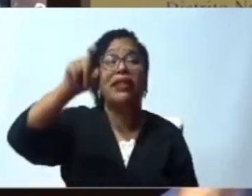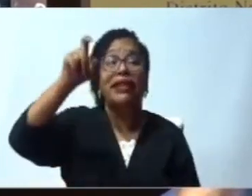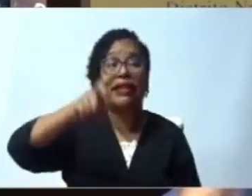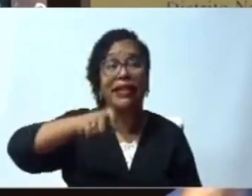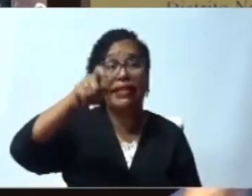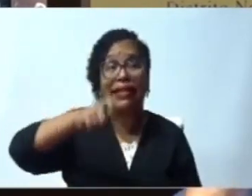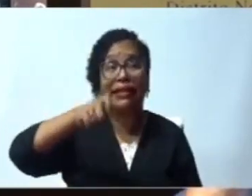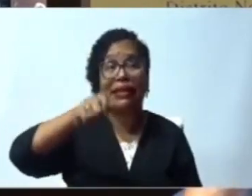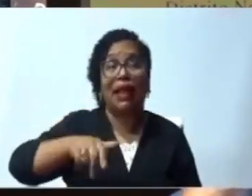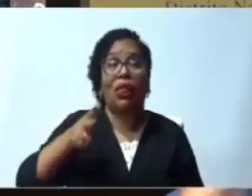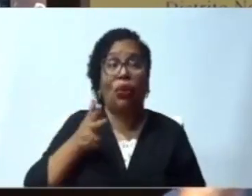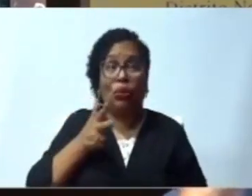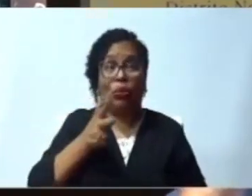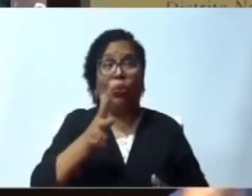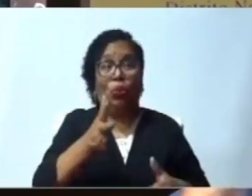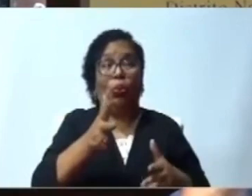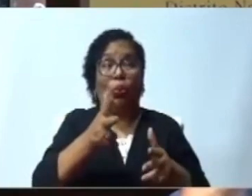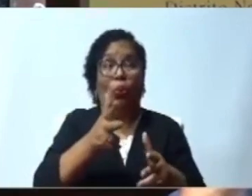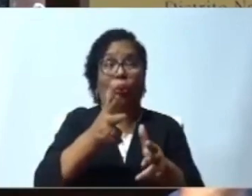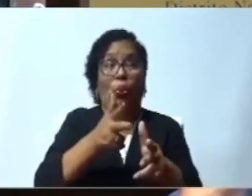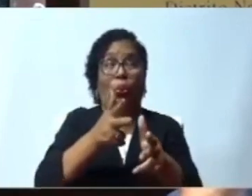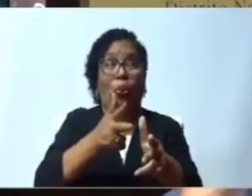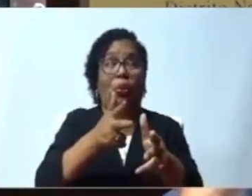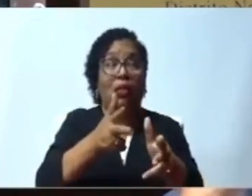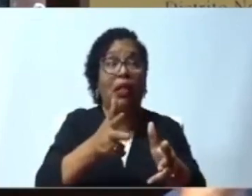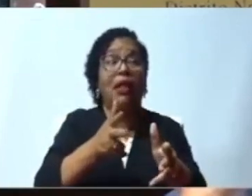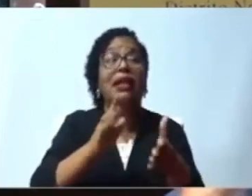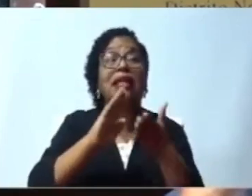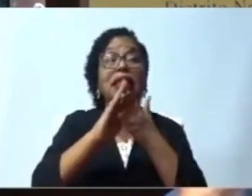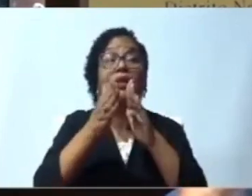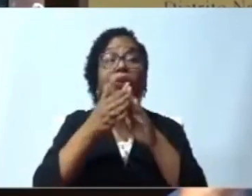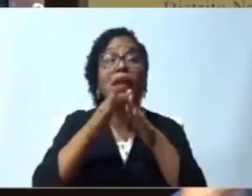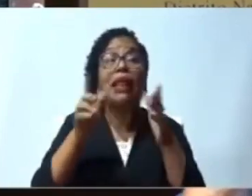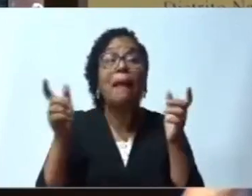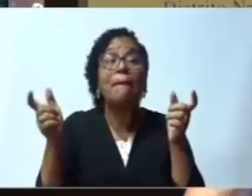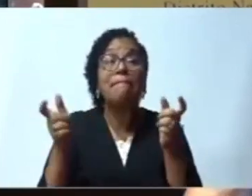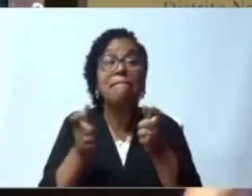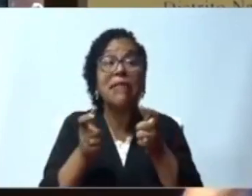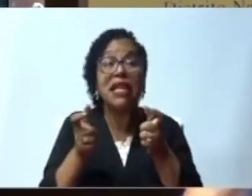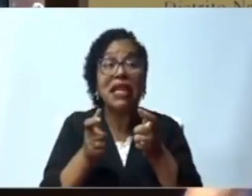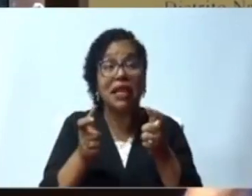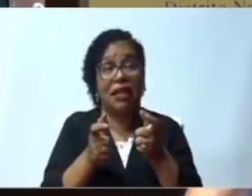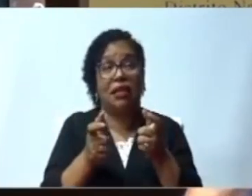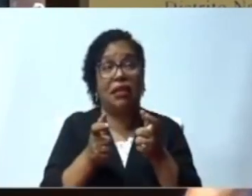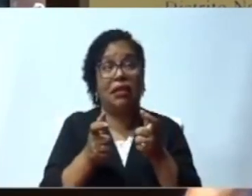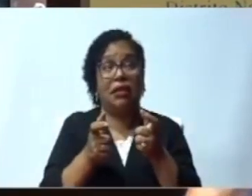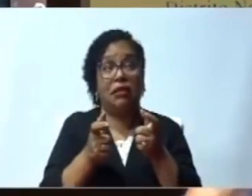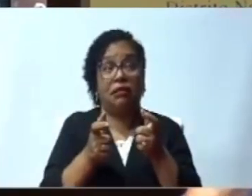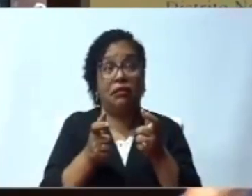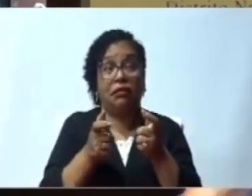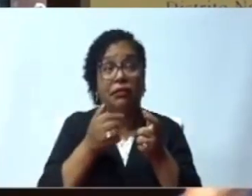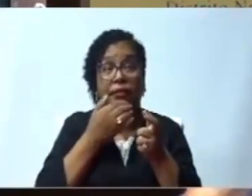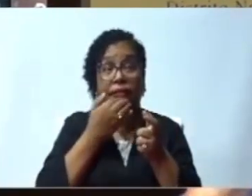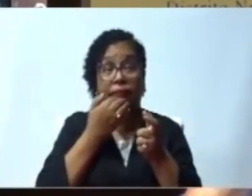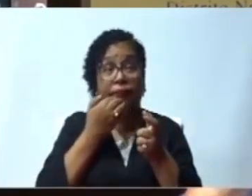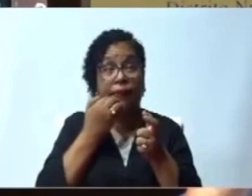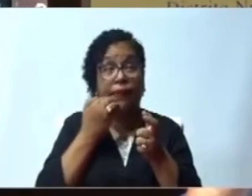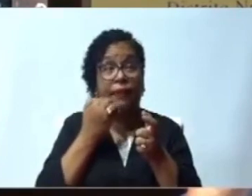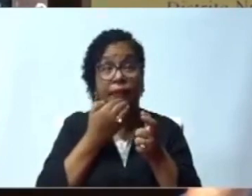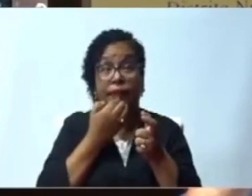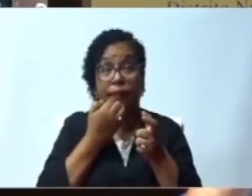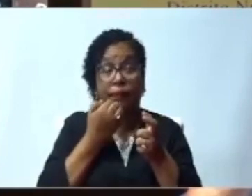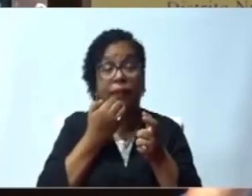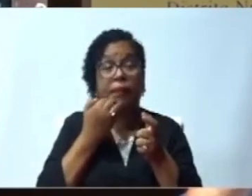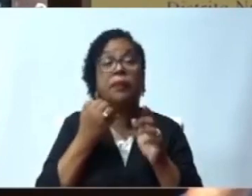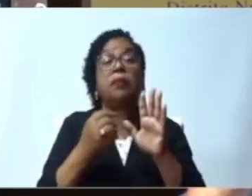En una época de ciudades pequeñas, La Romana necesitaba un edificio que